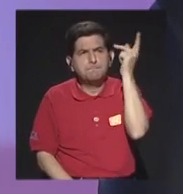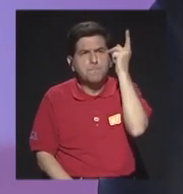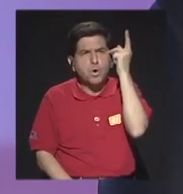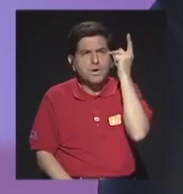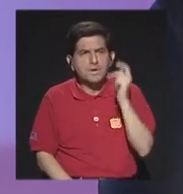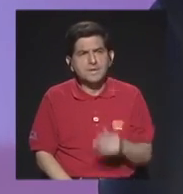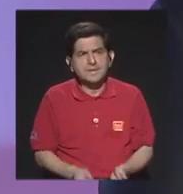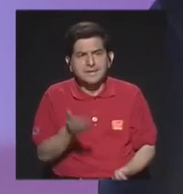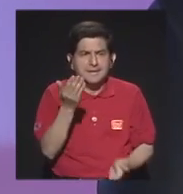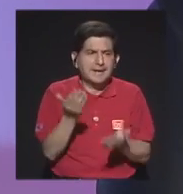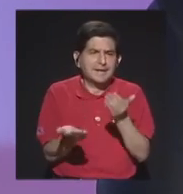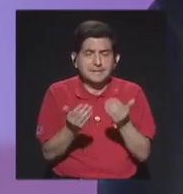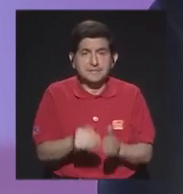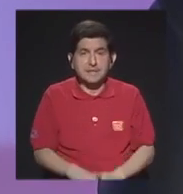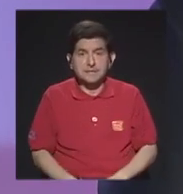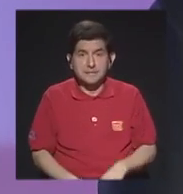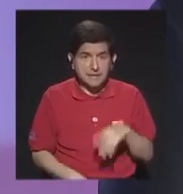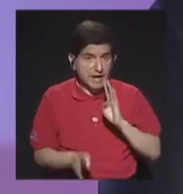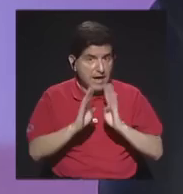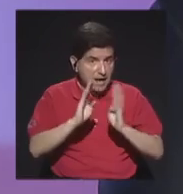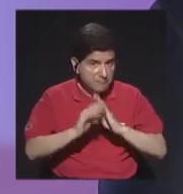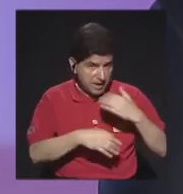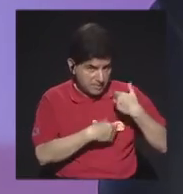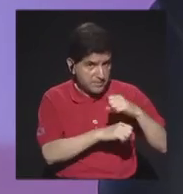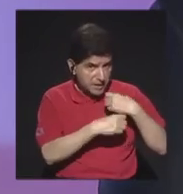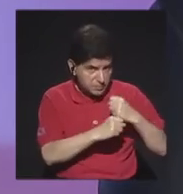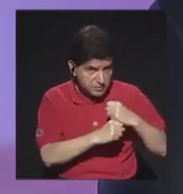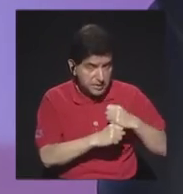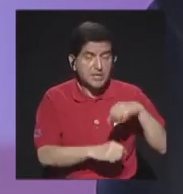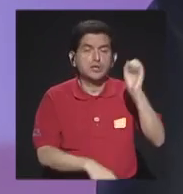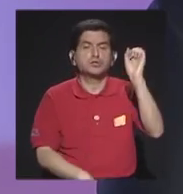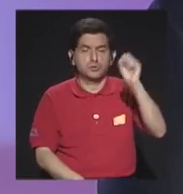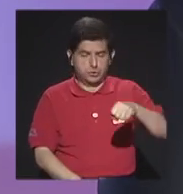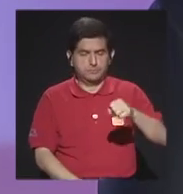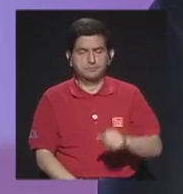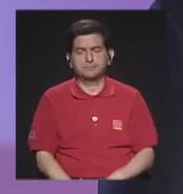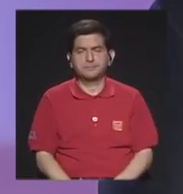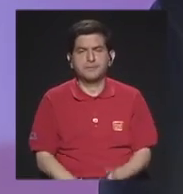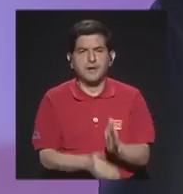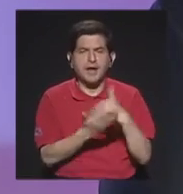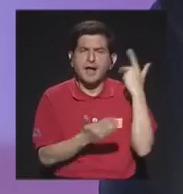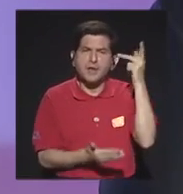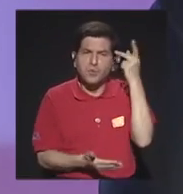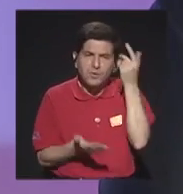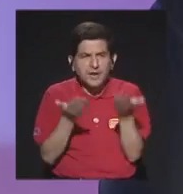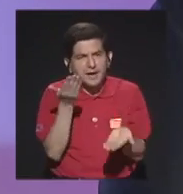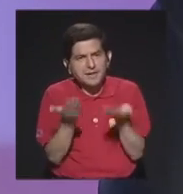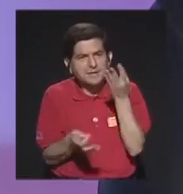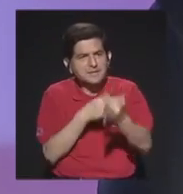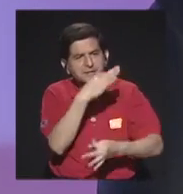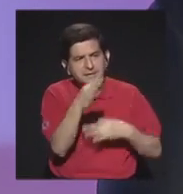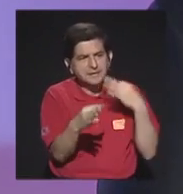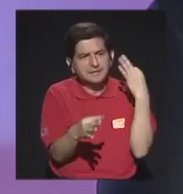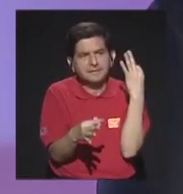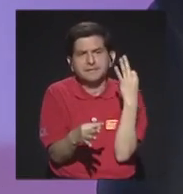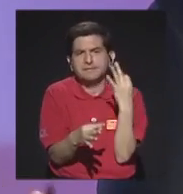poco... ¿Gobierno local? Gobierno local, uh-huh. Sí. Algunas políticas un poco de